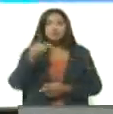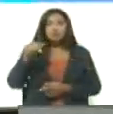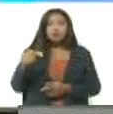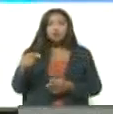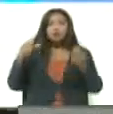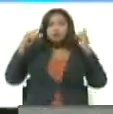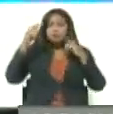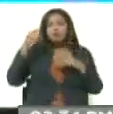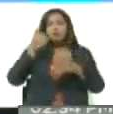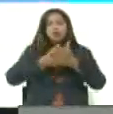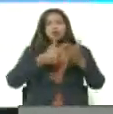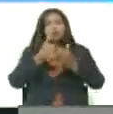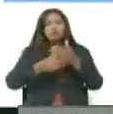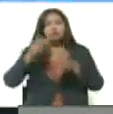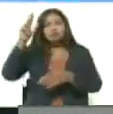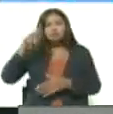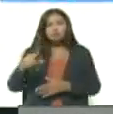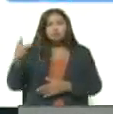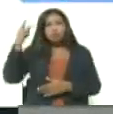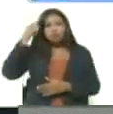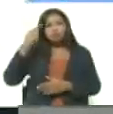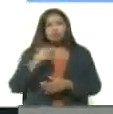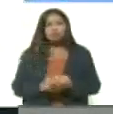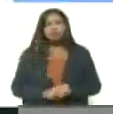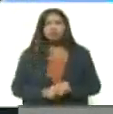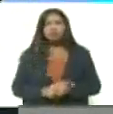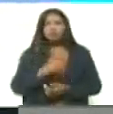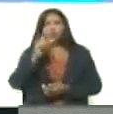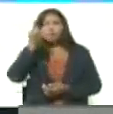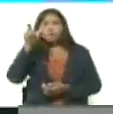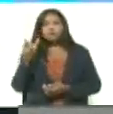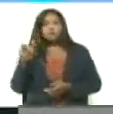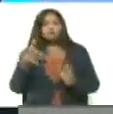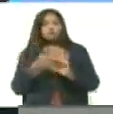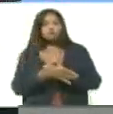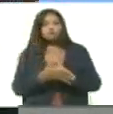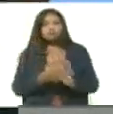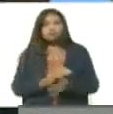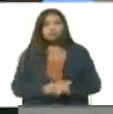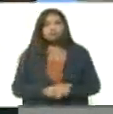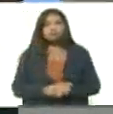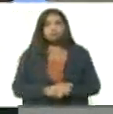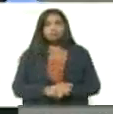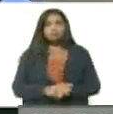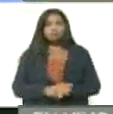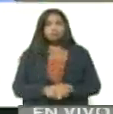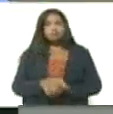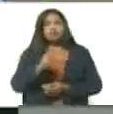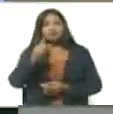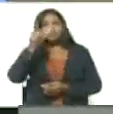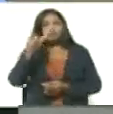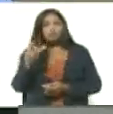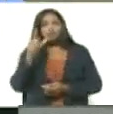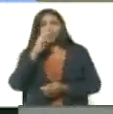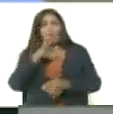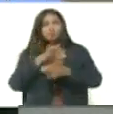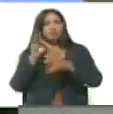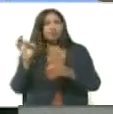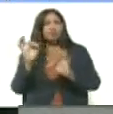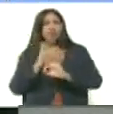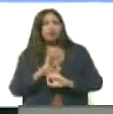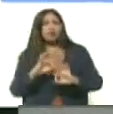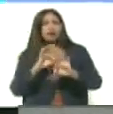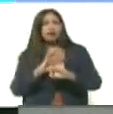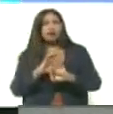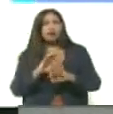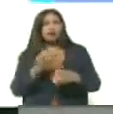lucha cotidiana, de un hermano que no dejó de patear estas calles